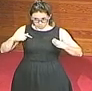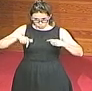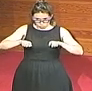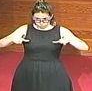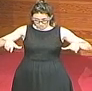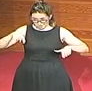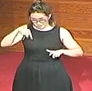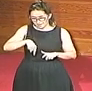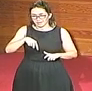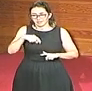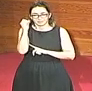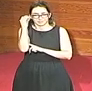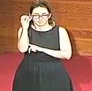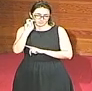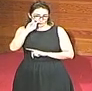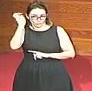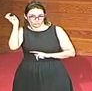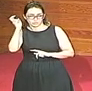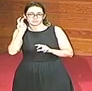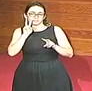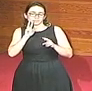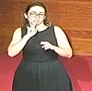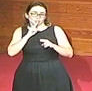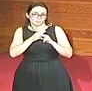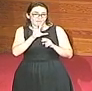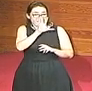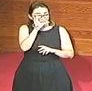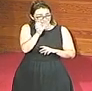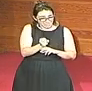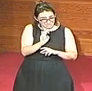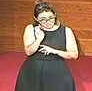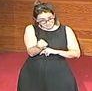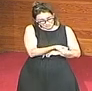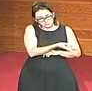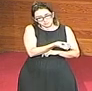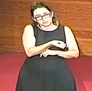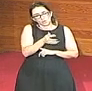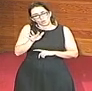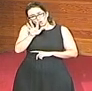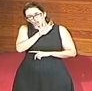en esta misma sala a la conferencia Áfricas, el reto de explicar desde el terreno un continente